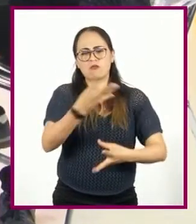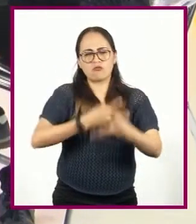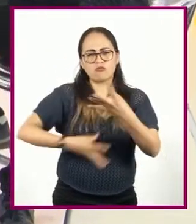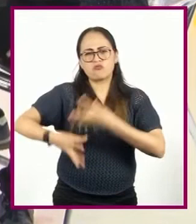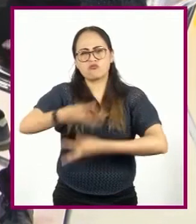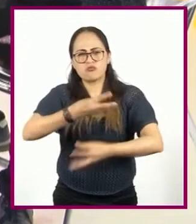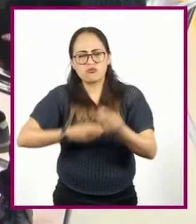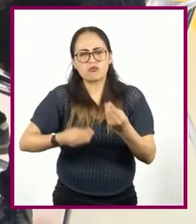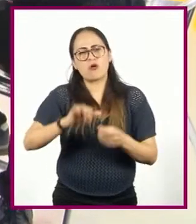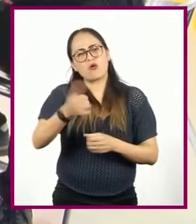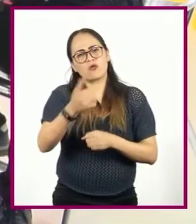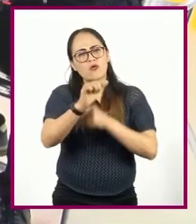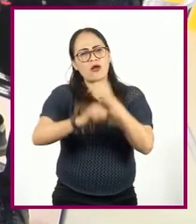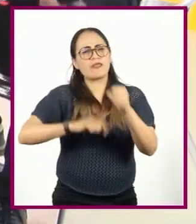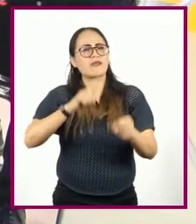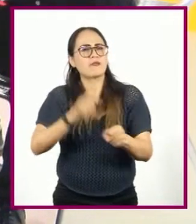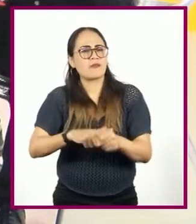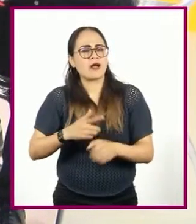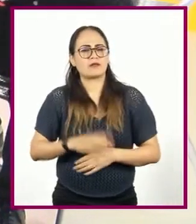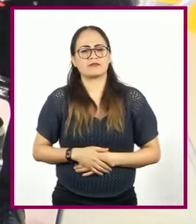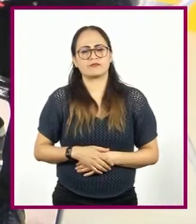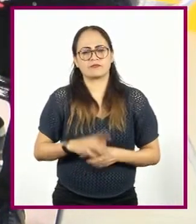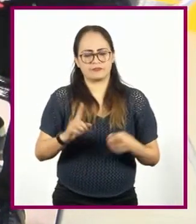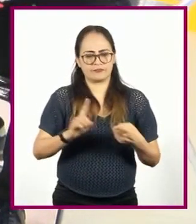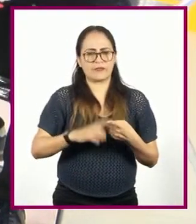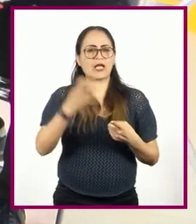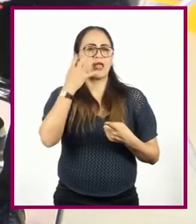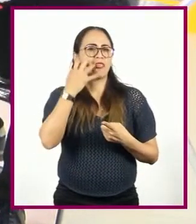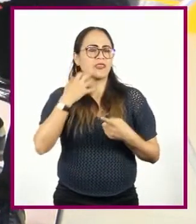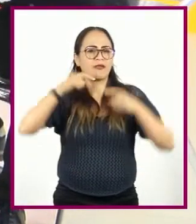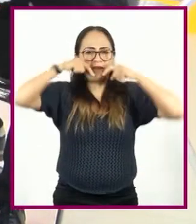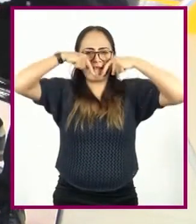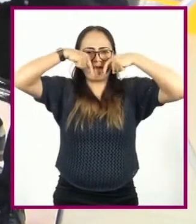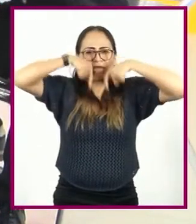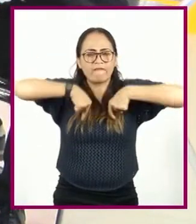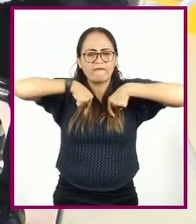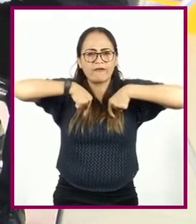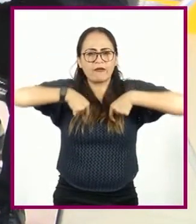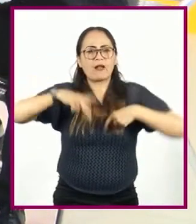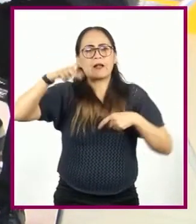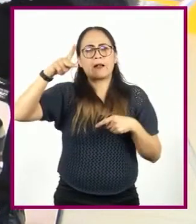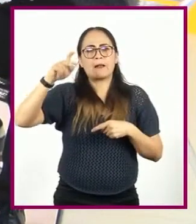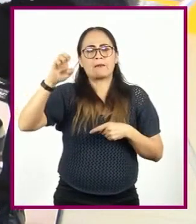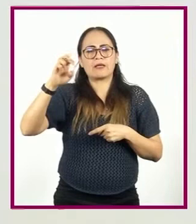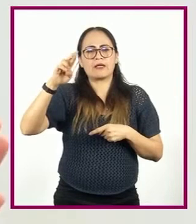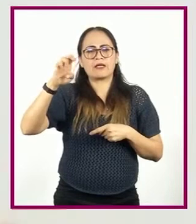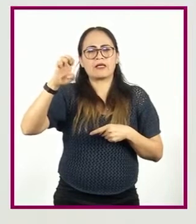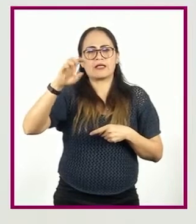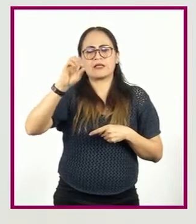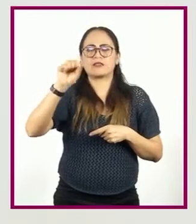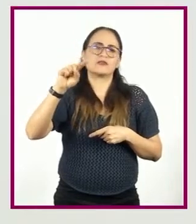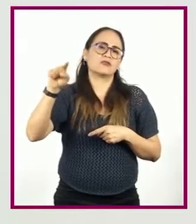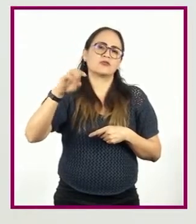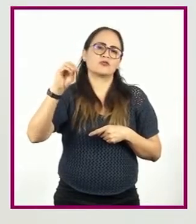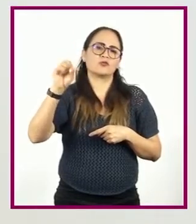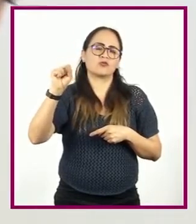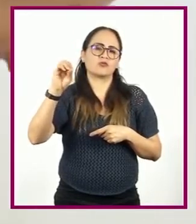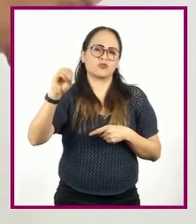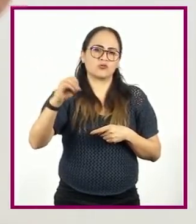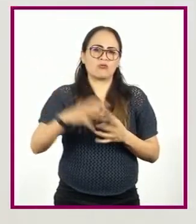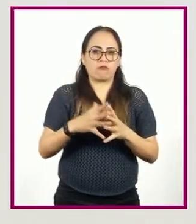Enrique. Esa es muy fácil. Con tigres, dientes de sable y perezosos gigantes. Muy bien.